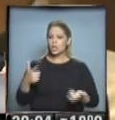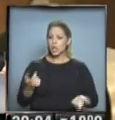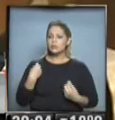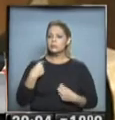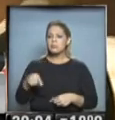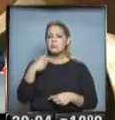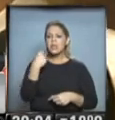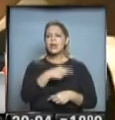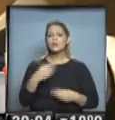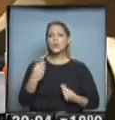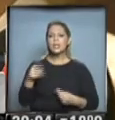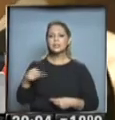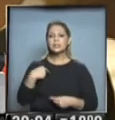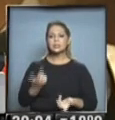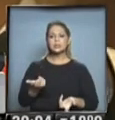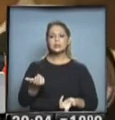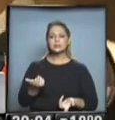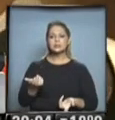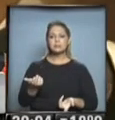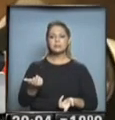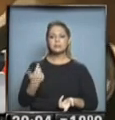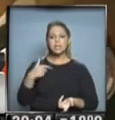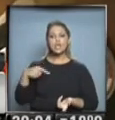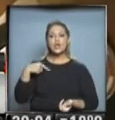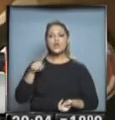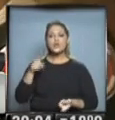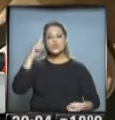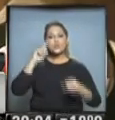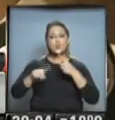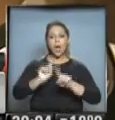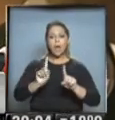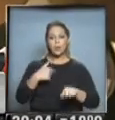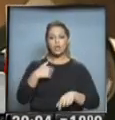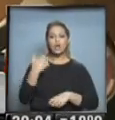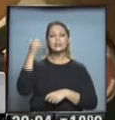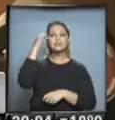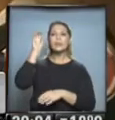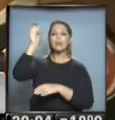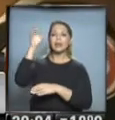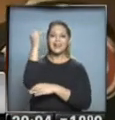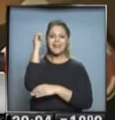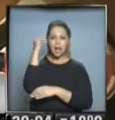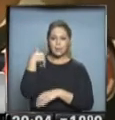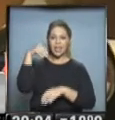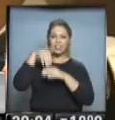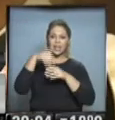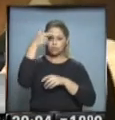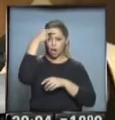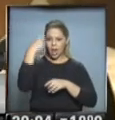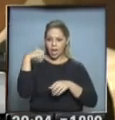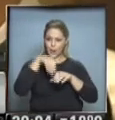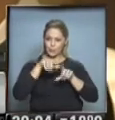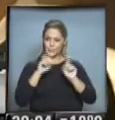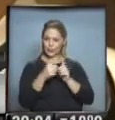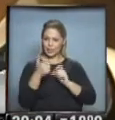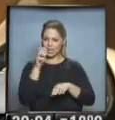motivo que realmente tienen, que es inconfesable, es que están en desacuerdo con la instalación de cámaras puestas en la cabina de los motorman. El